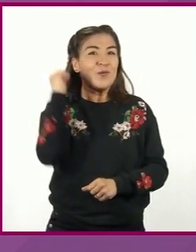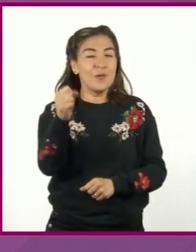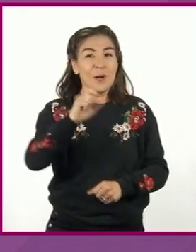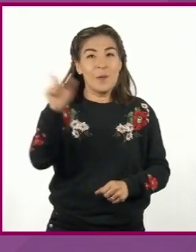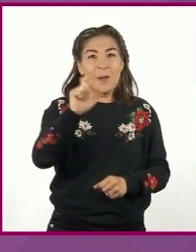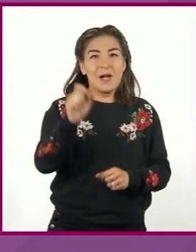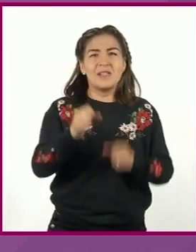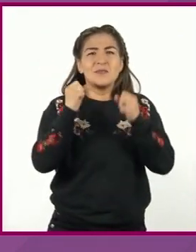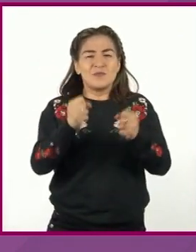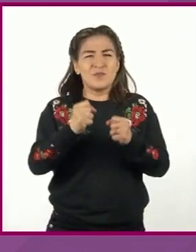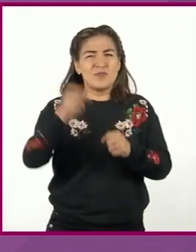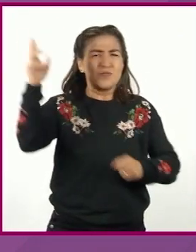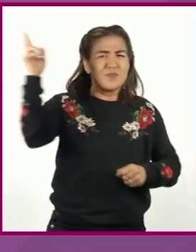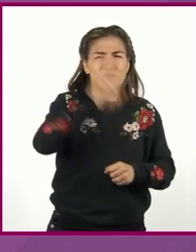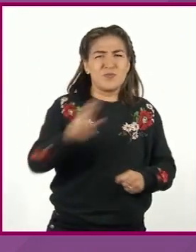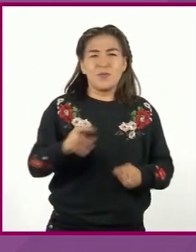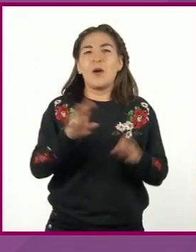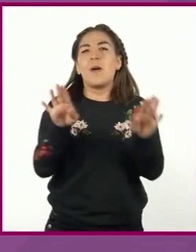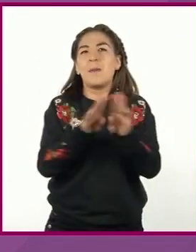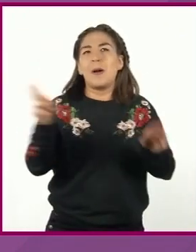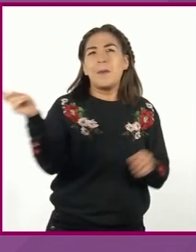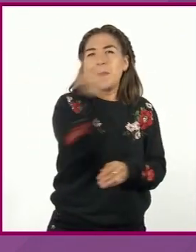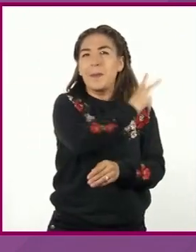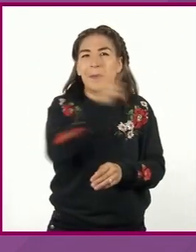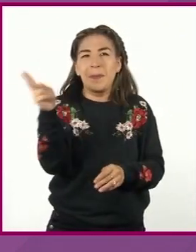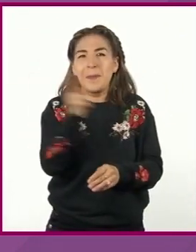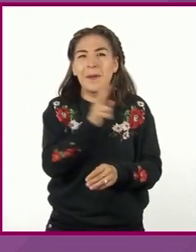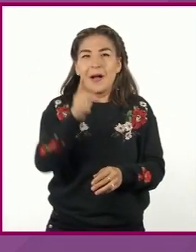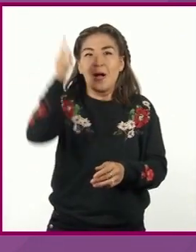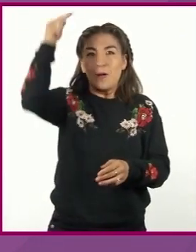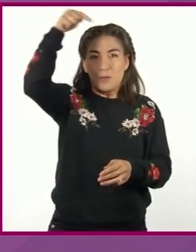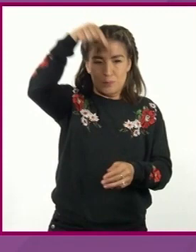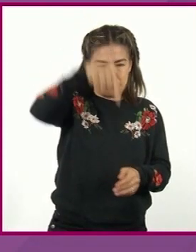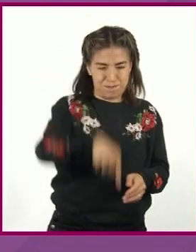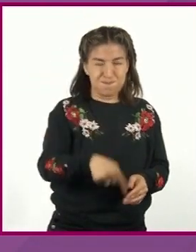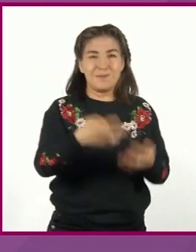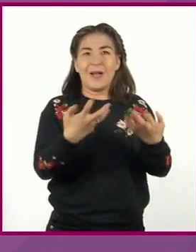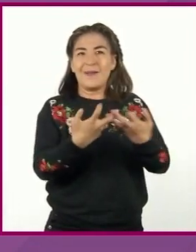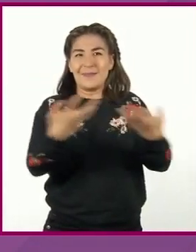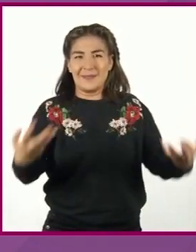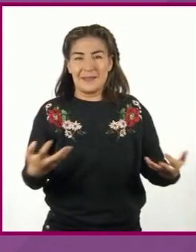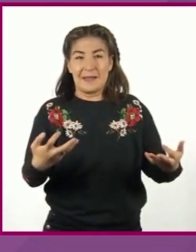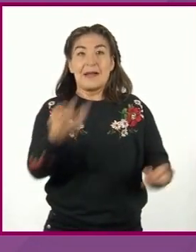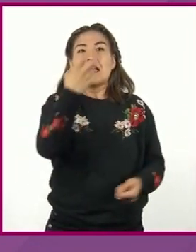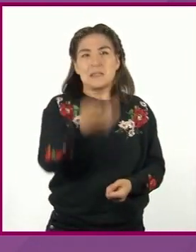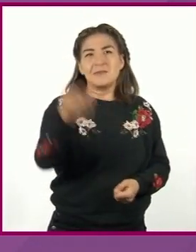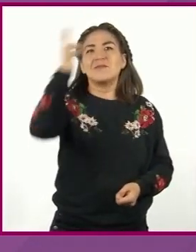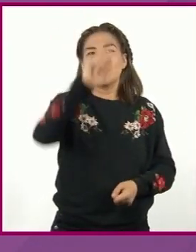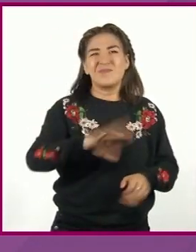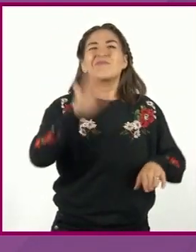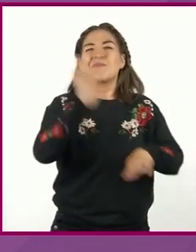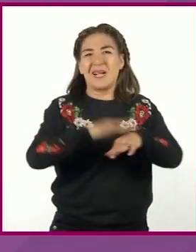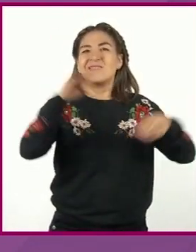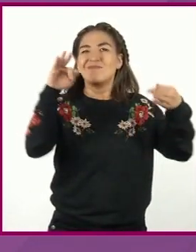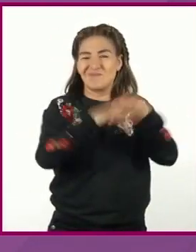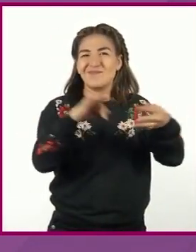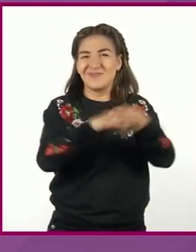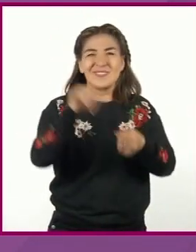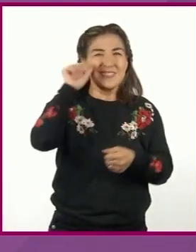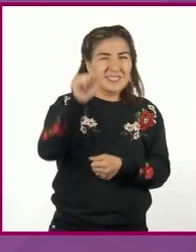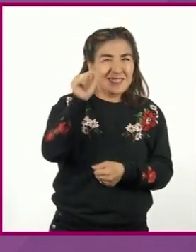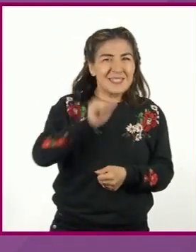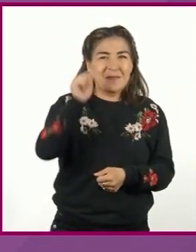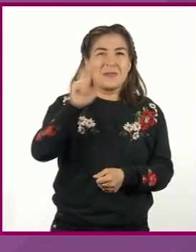un rayo expende bruscamente el aire al bajar a la Tierra. Los rayos son fenómenos muy frecuentes en la